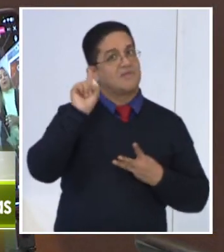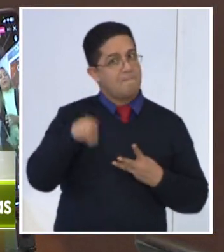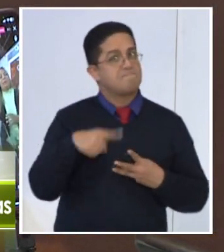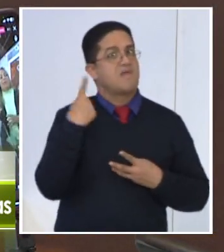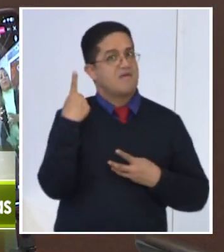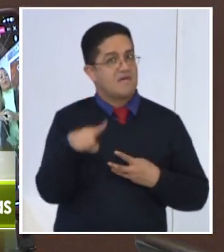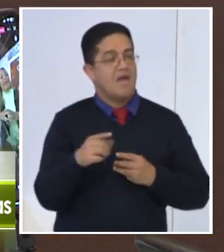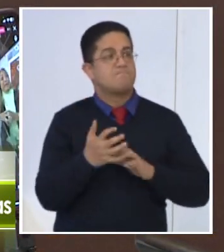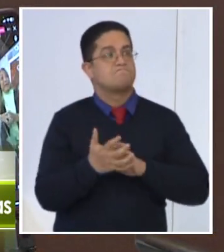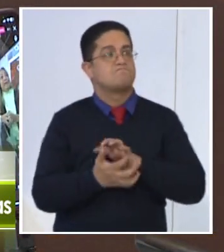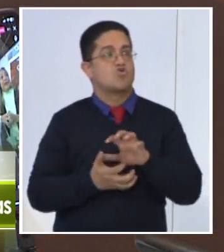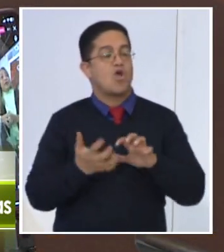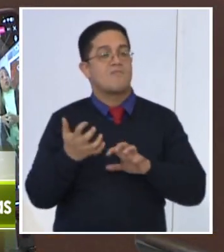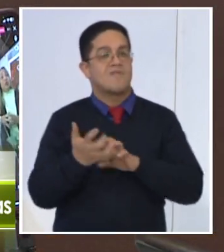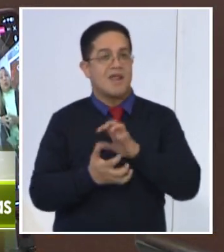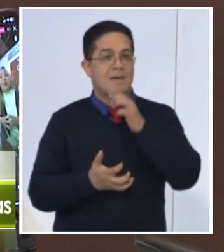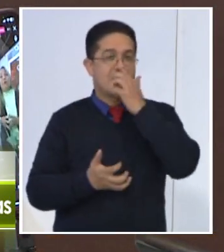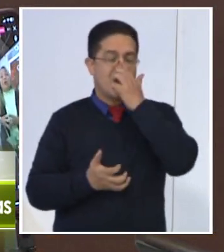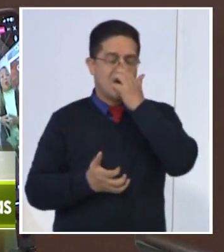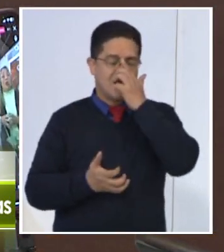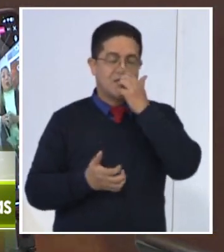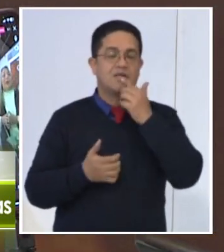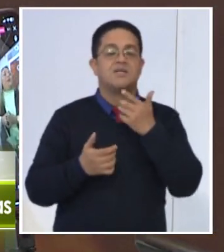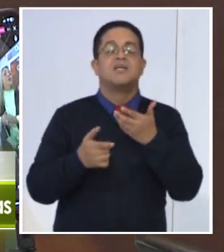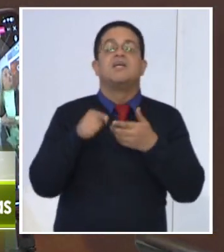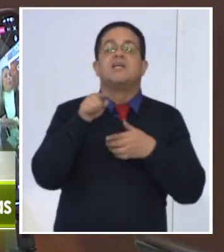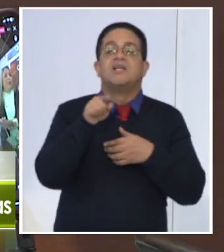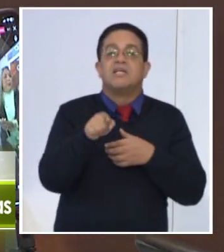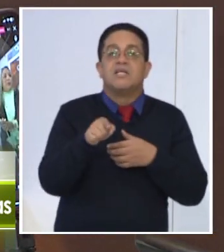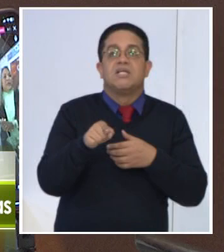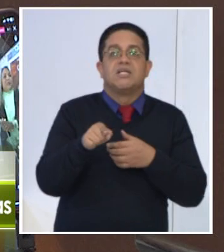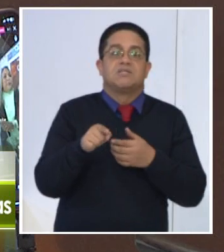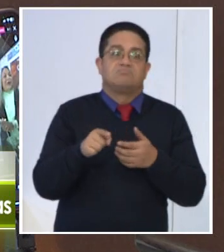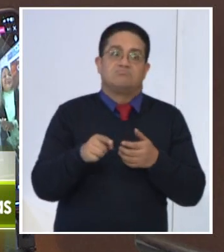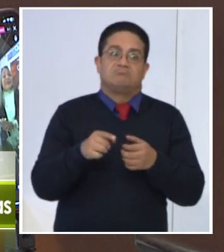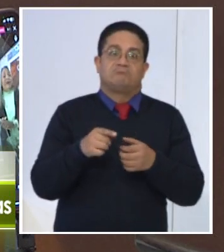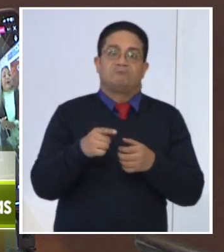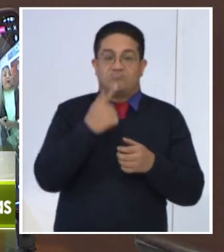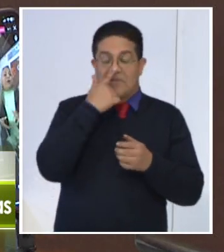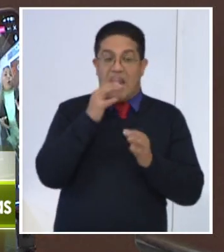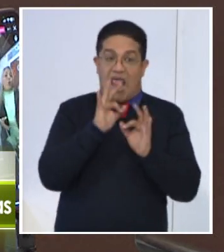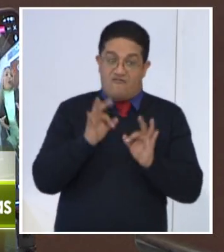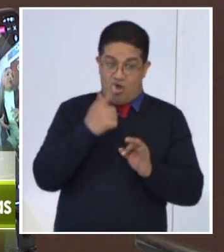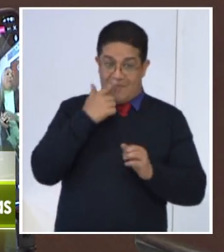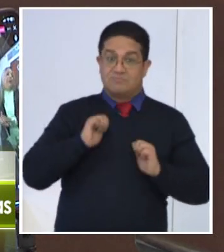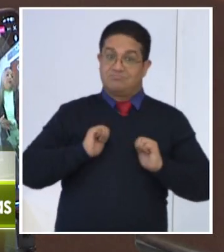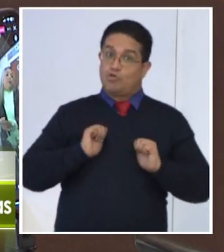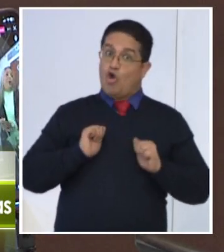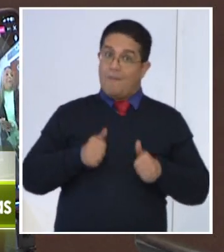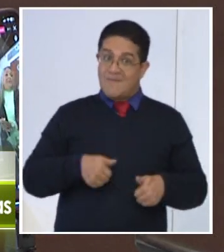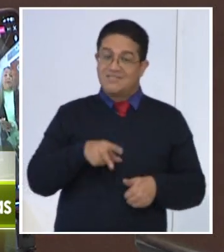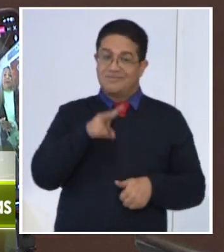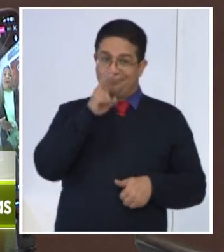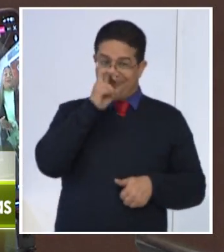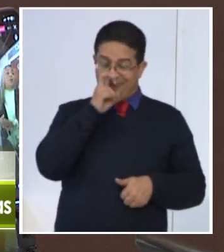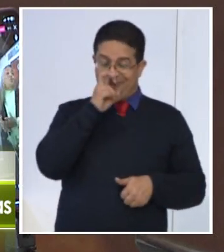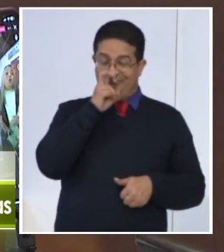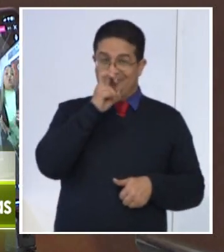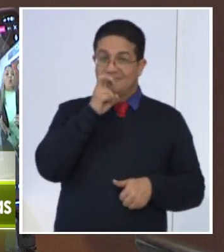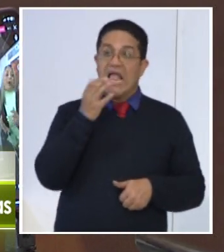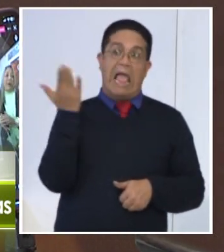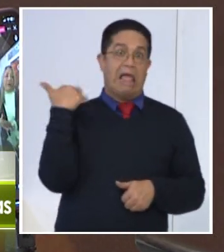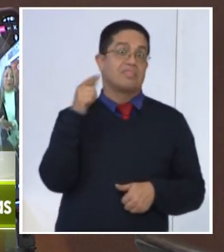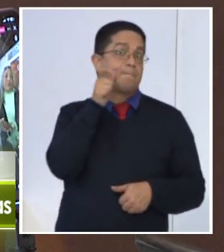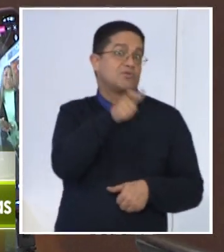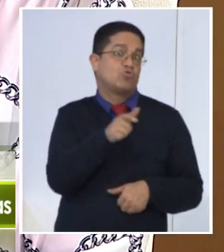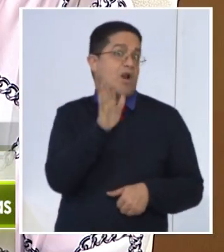alteraciones y cambios mínimos en estas estructuras microbiológicas son muy importantes para desencadenar cuadros respiratorios en pacientes que no